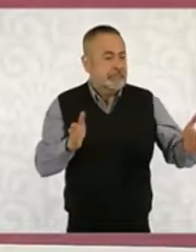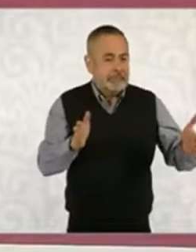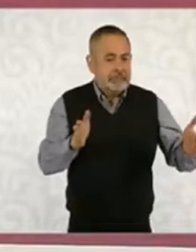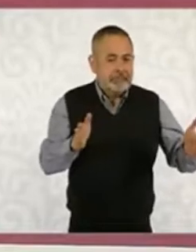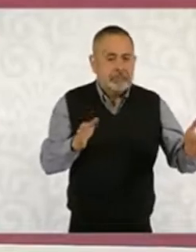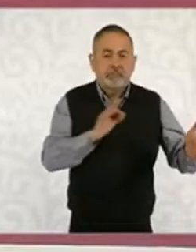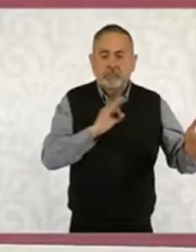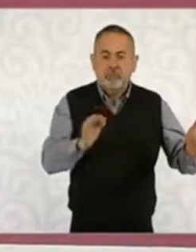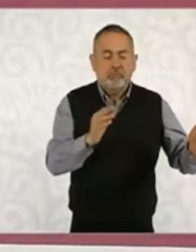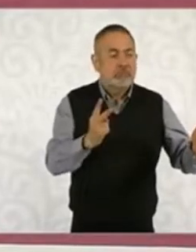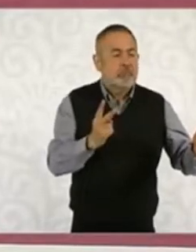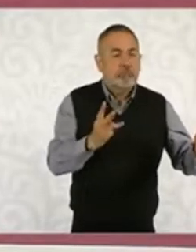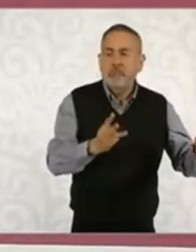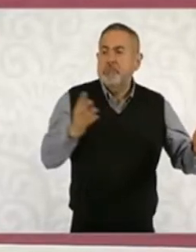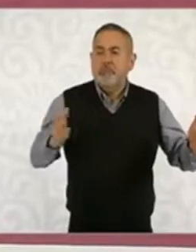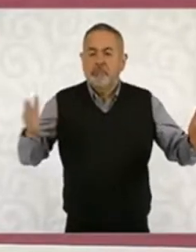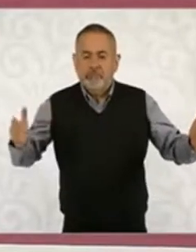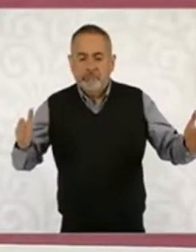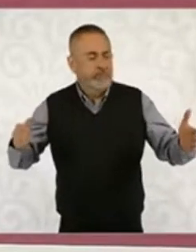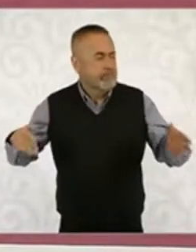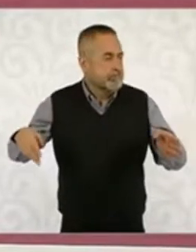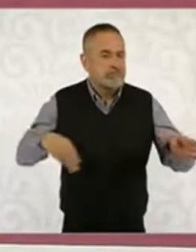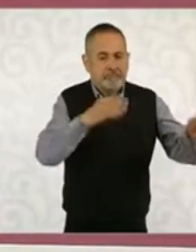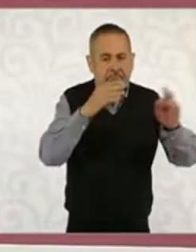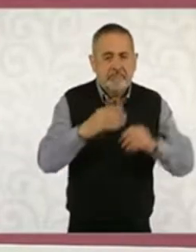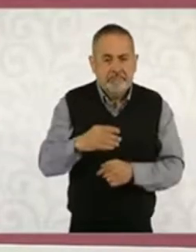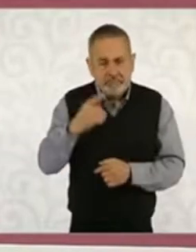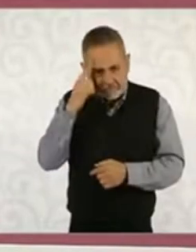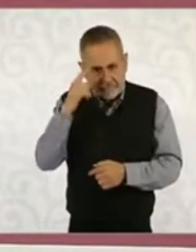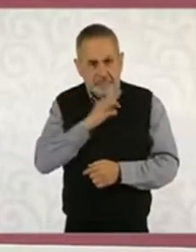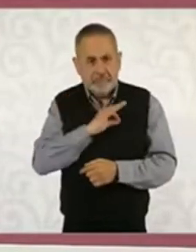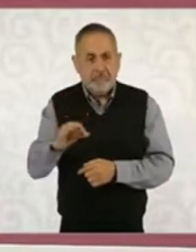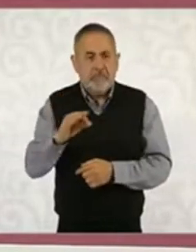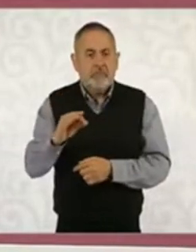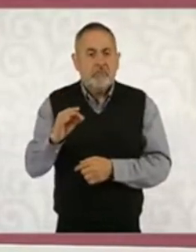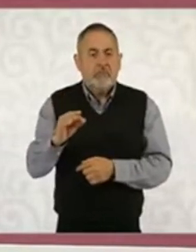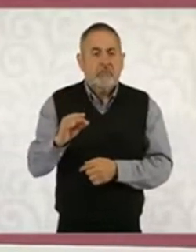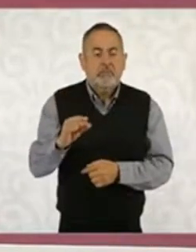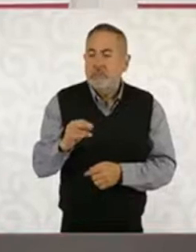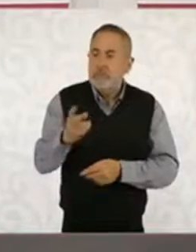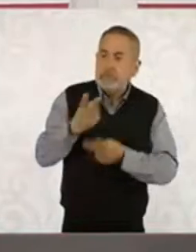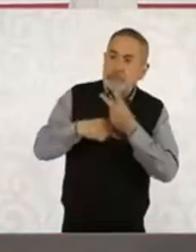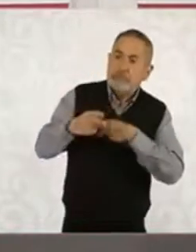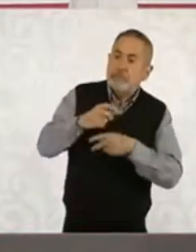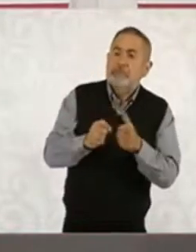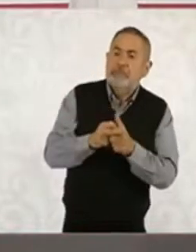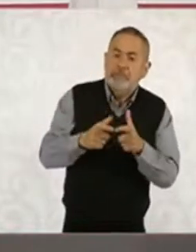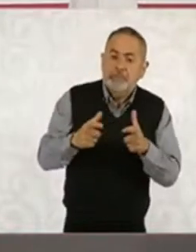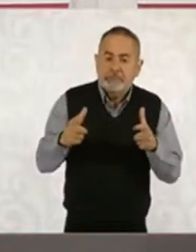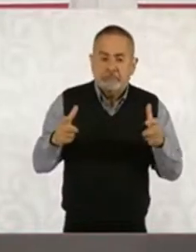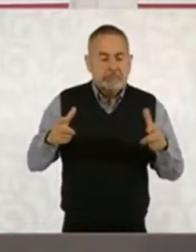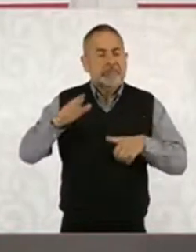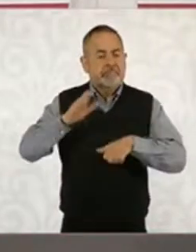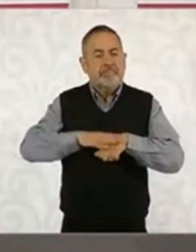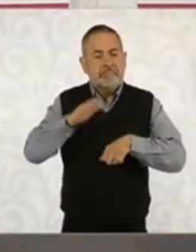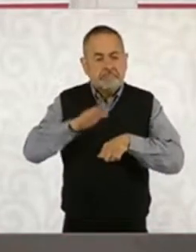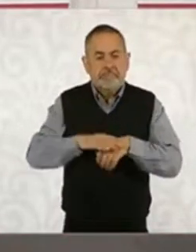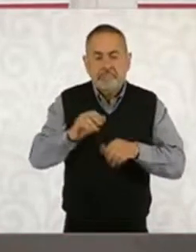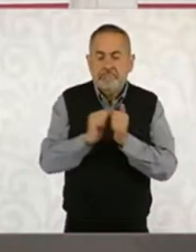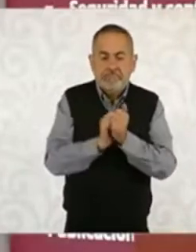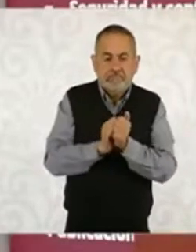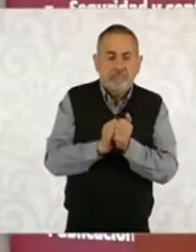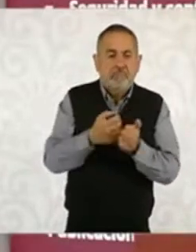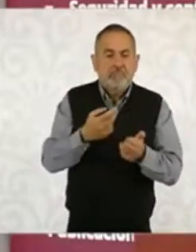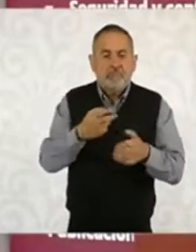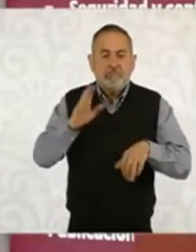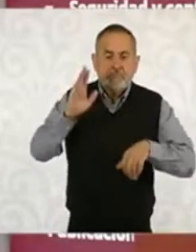cada 6 minutos de 100 metros, de repente decir, oye, siguió creciendo la demanda, entonces vas ampliándolo con un tren